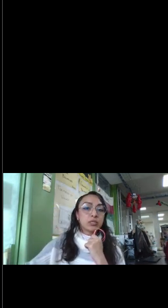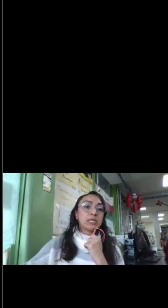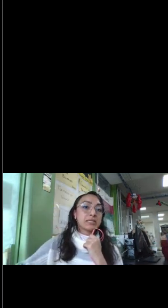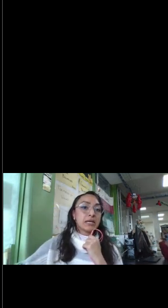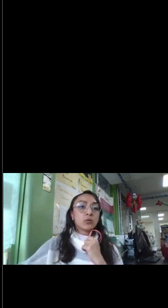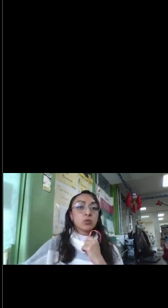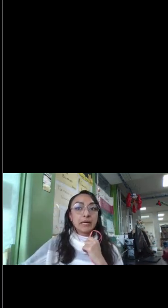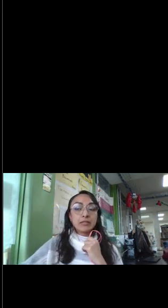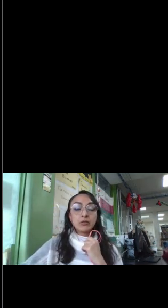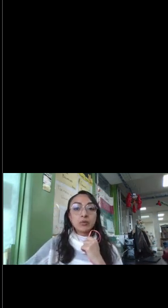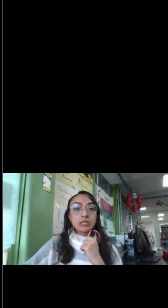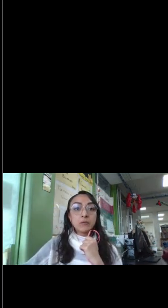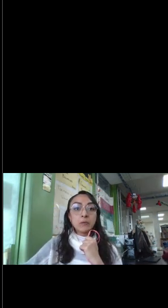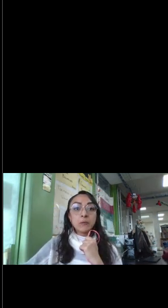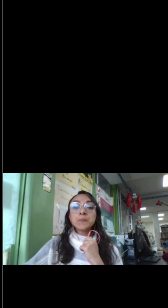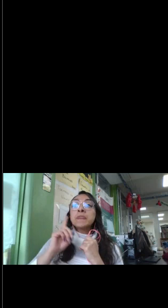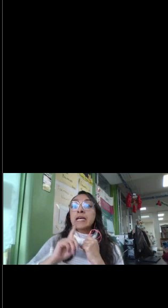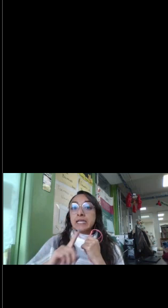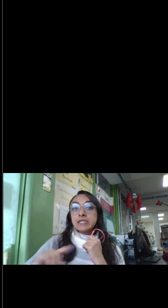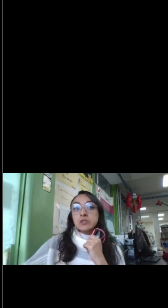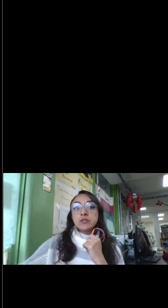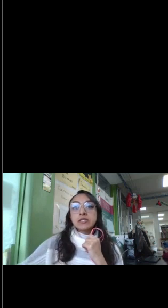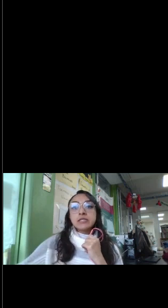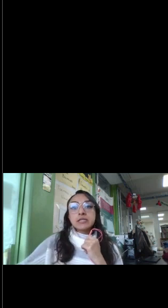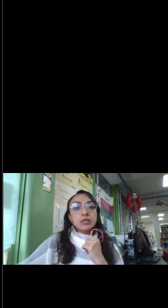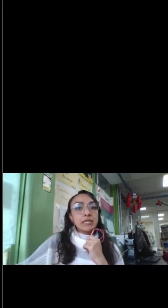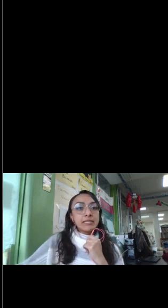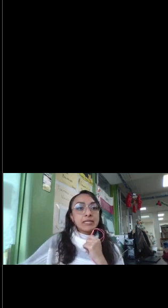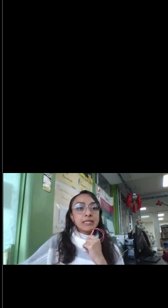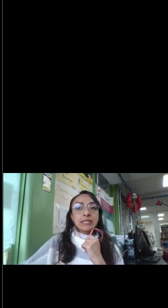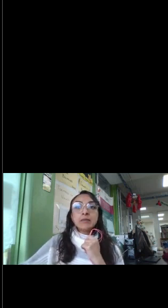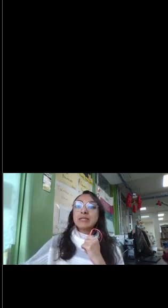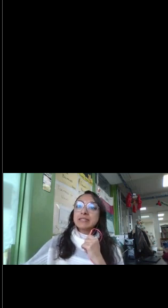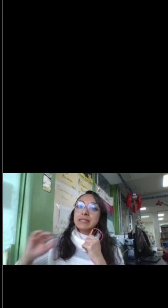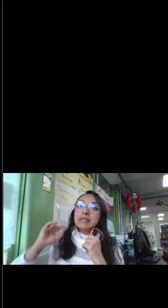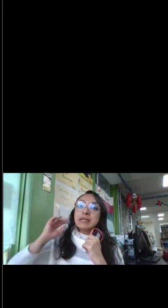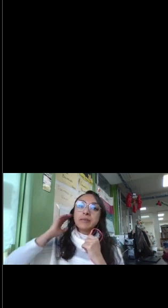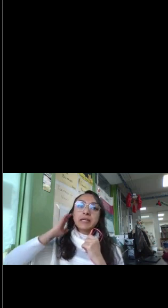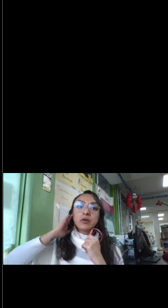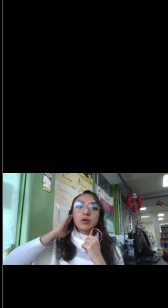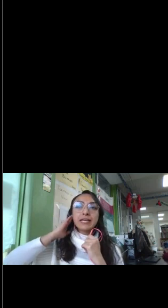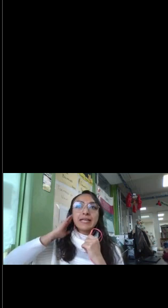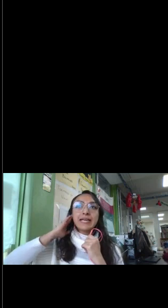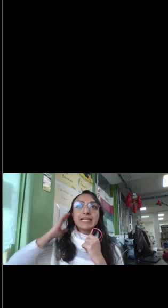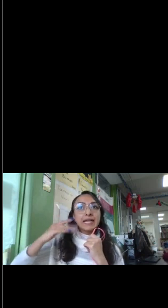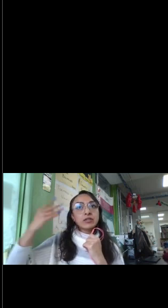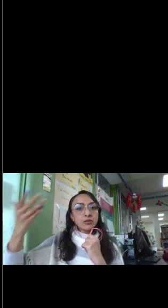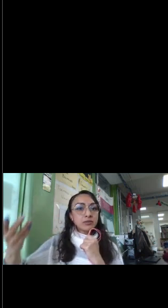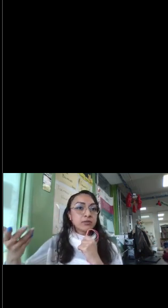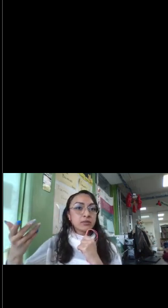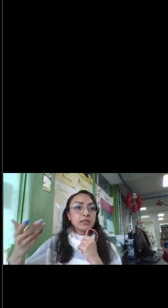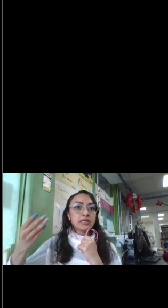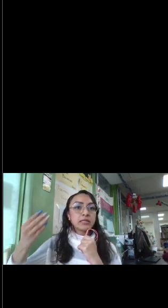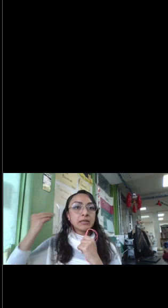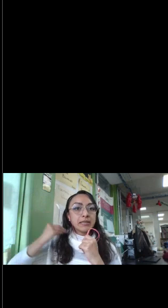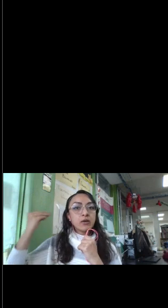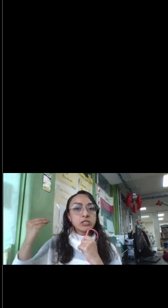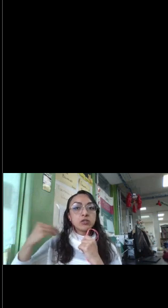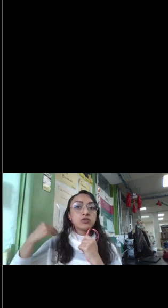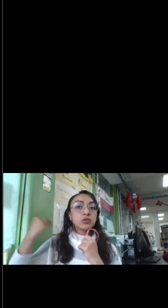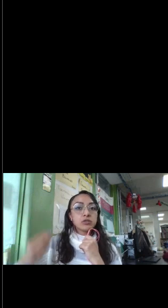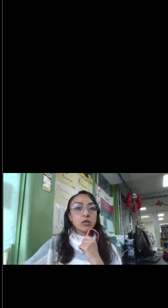para utilizar un aparato auditivo. Estas cuestiones que se utilizan aquí, pues tienen que ver con qué tanto